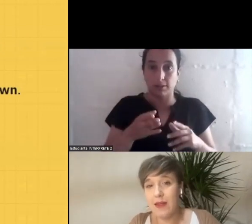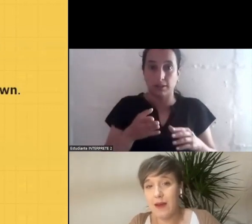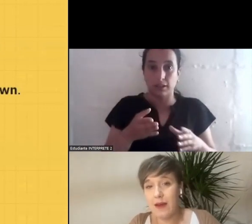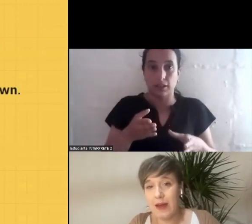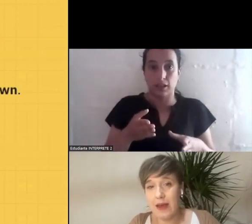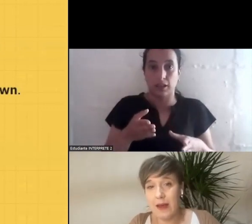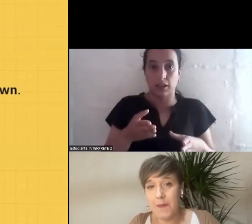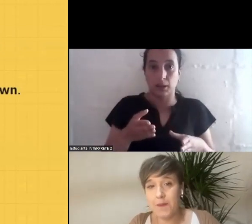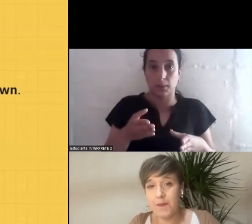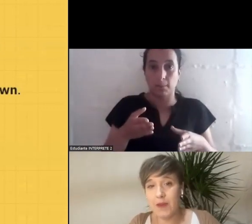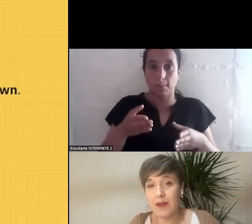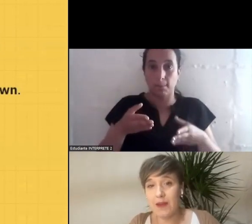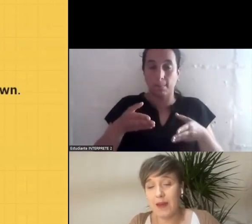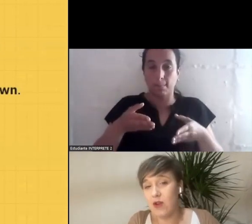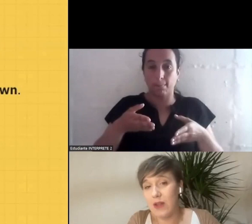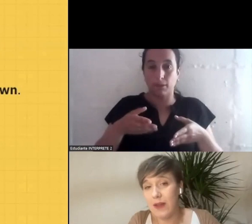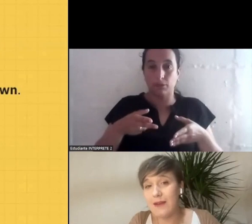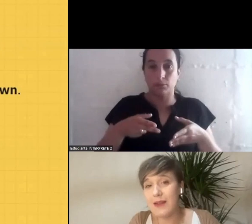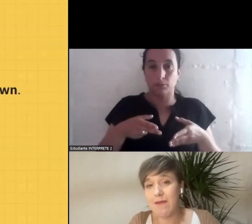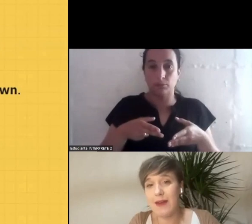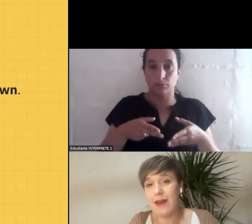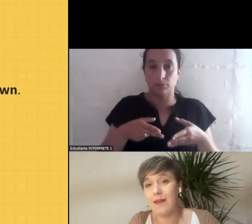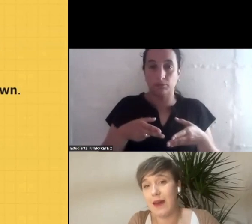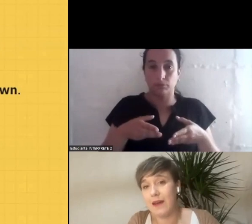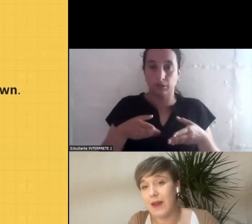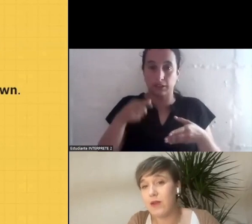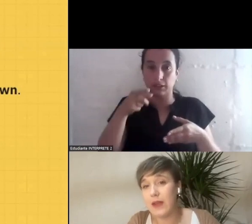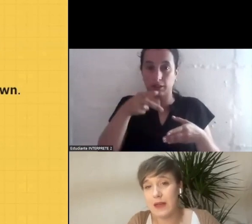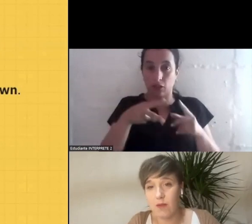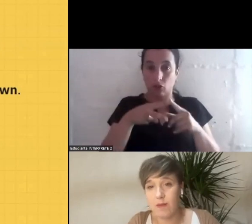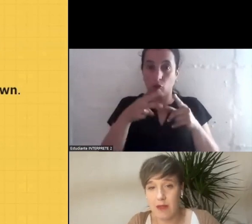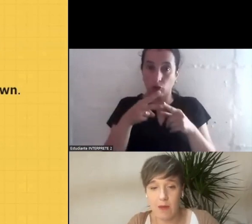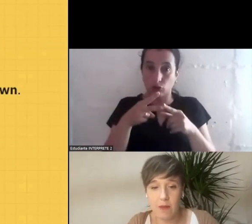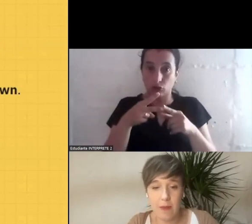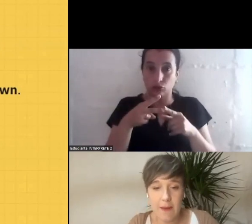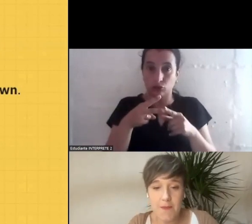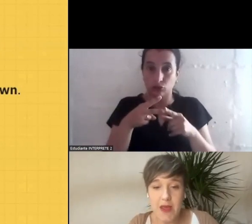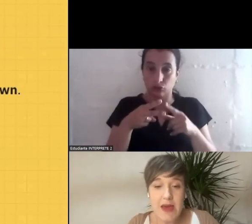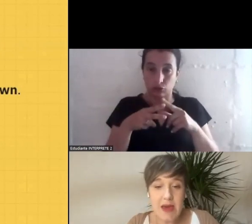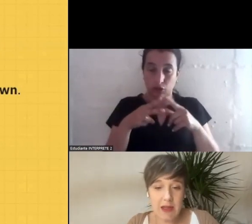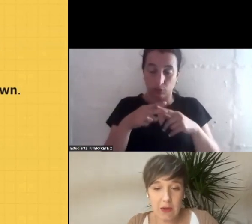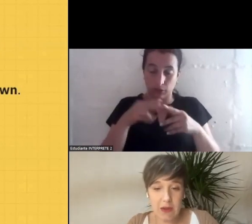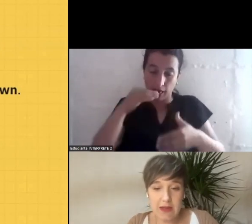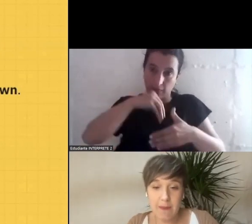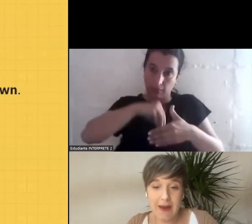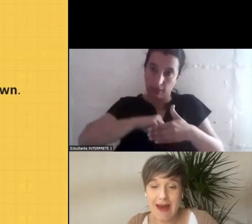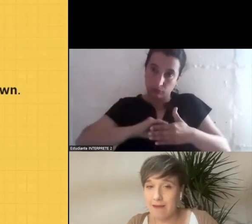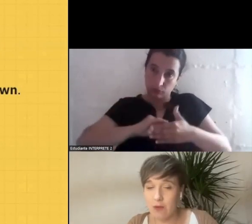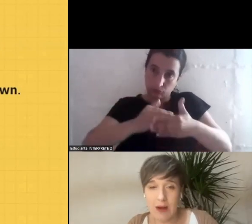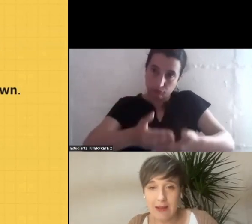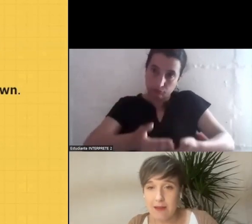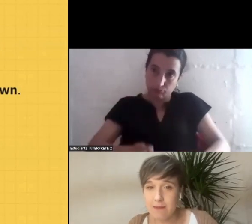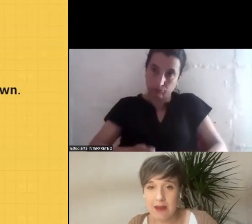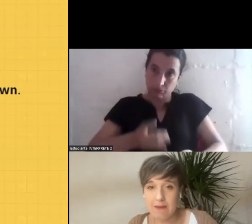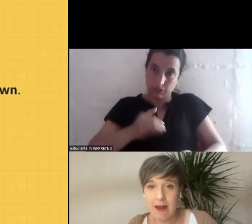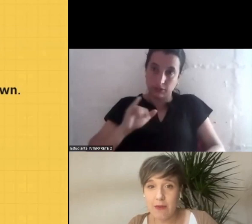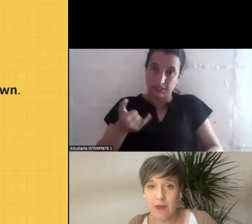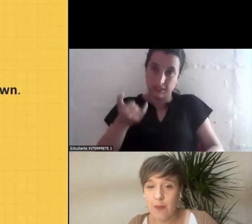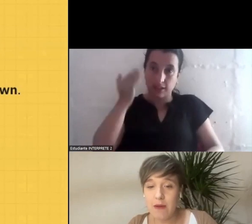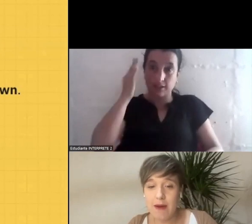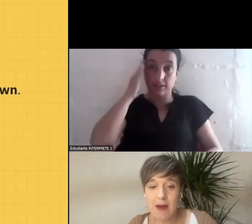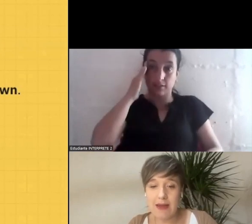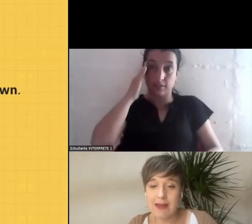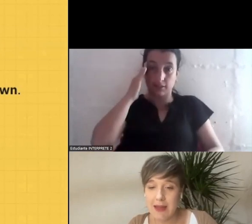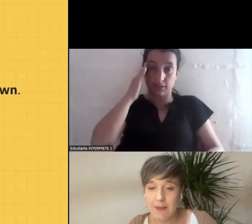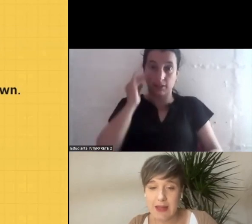que se inician, que nos indican si el bebé engendrado tiene síndrome de Down, ¿vale? Entonces, para cualquier determinación